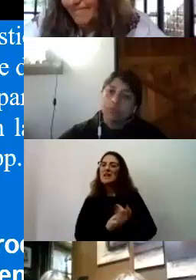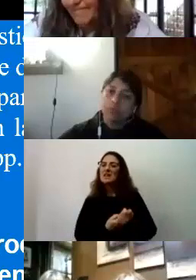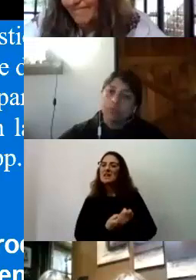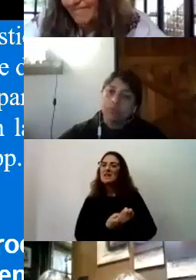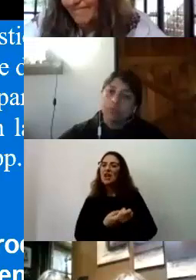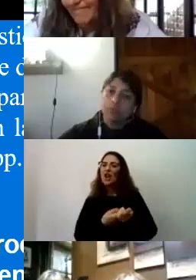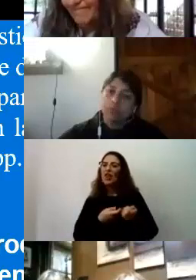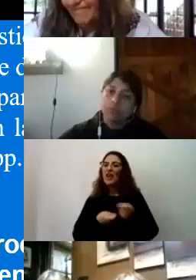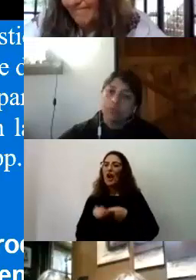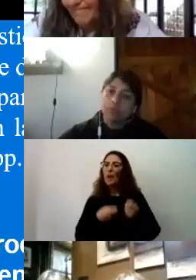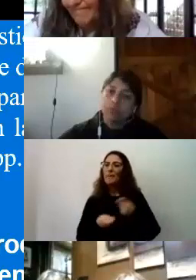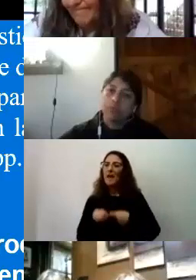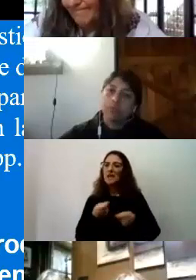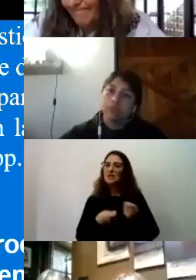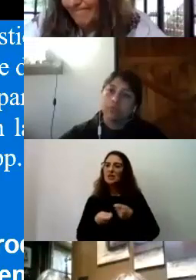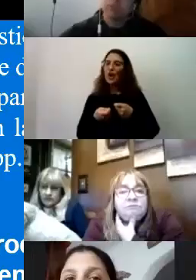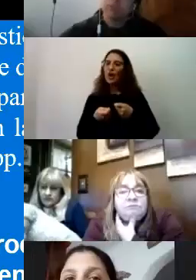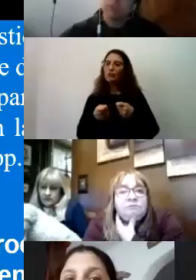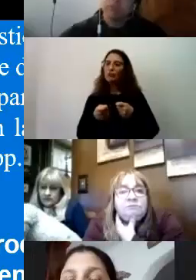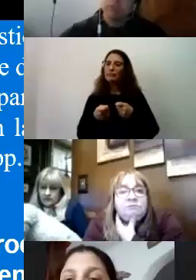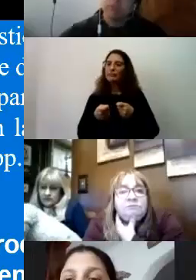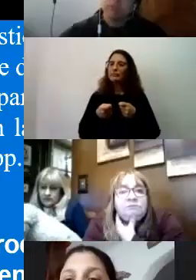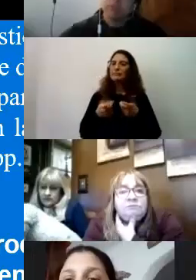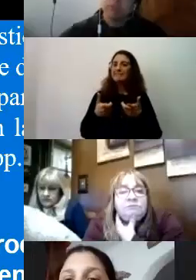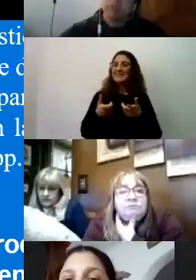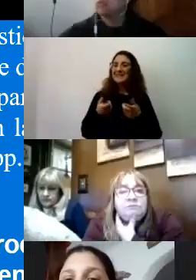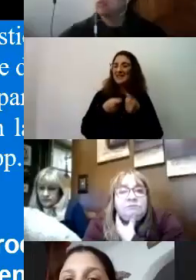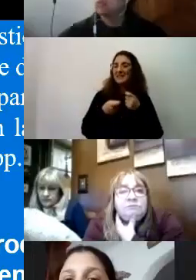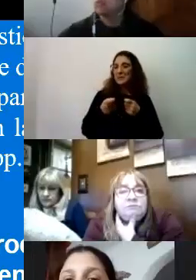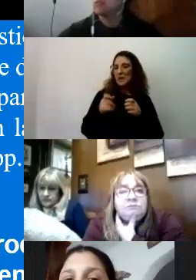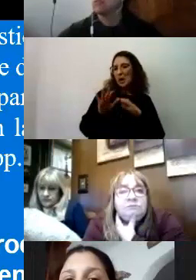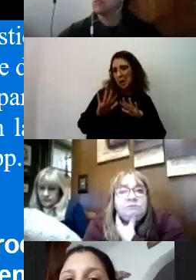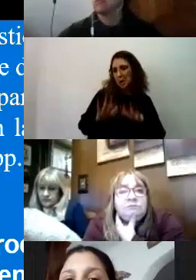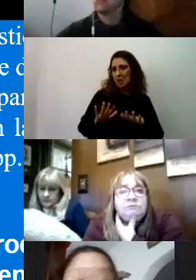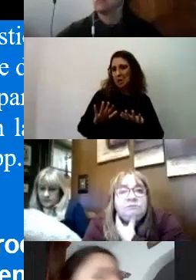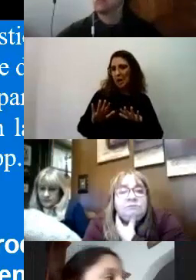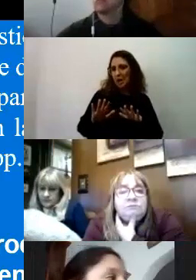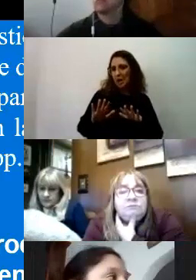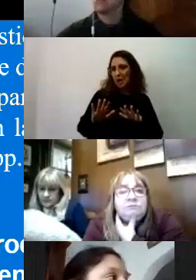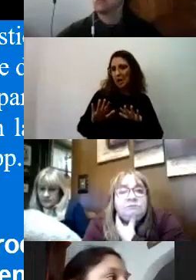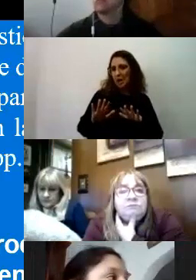Interestatal cuyos efectos ya habían cesado al momento de pronunciarse la Corte.